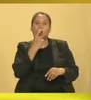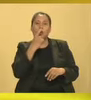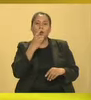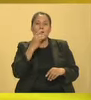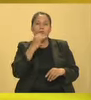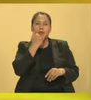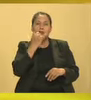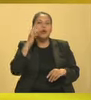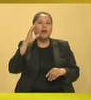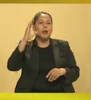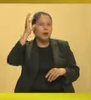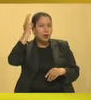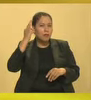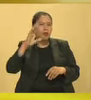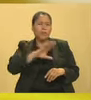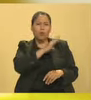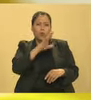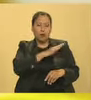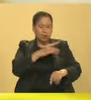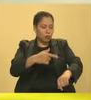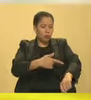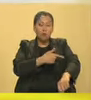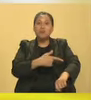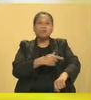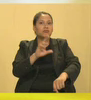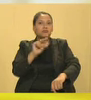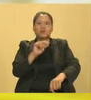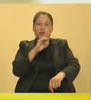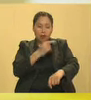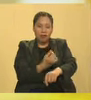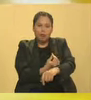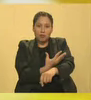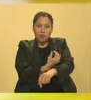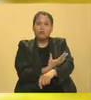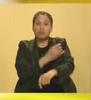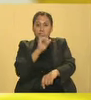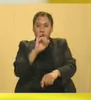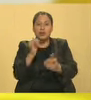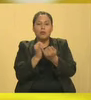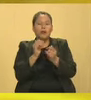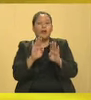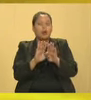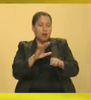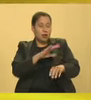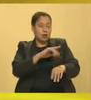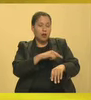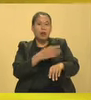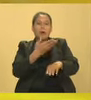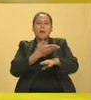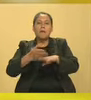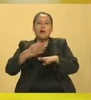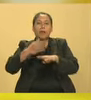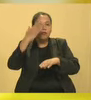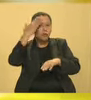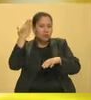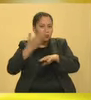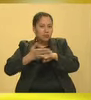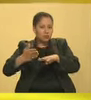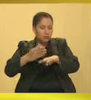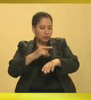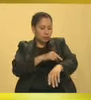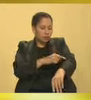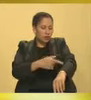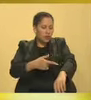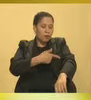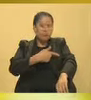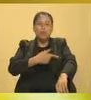quitar por medio de no vista. Lo, no lo capta. No lo capta el láser. Y tampoco el vello blanco, ¿ok? Cuando ya es canosito, tampoco es lo detecta. Muy